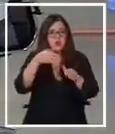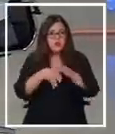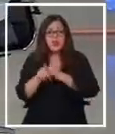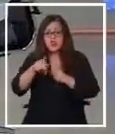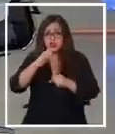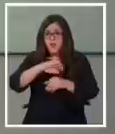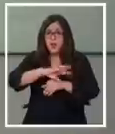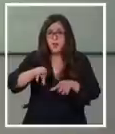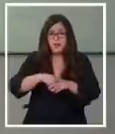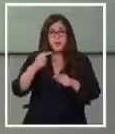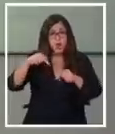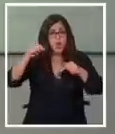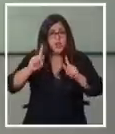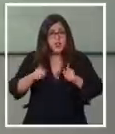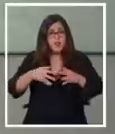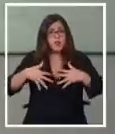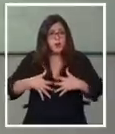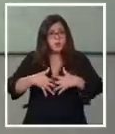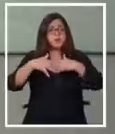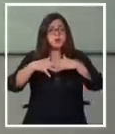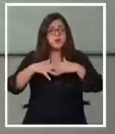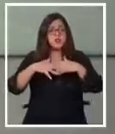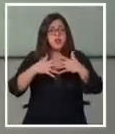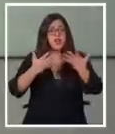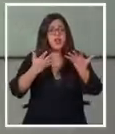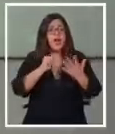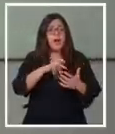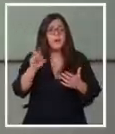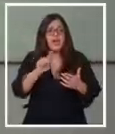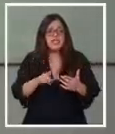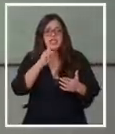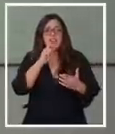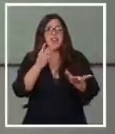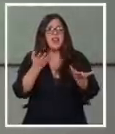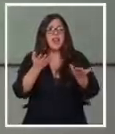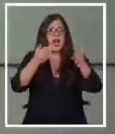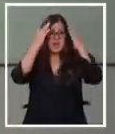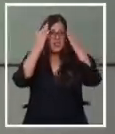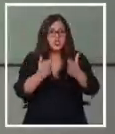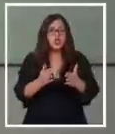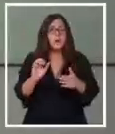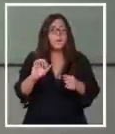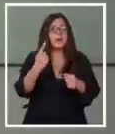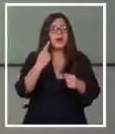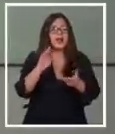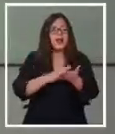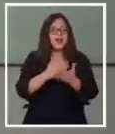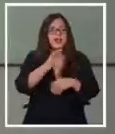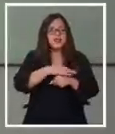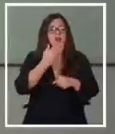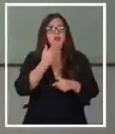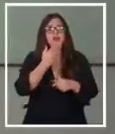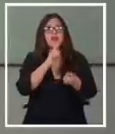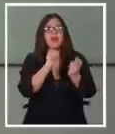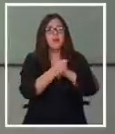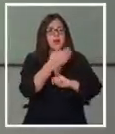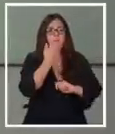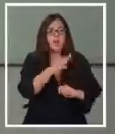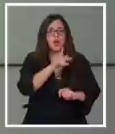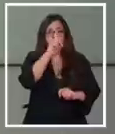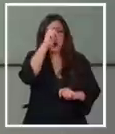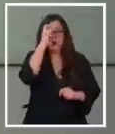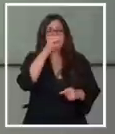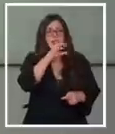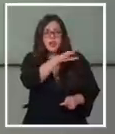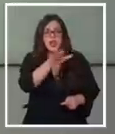de ahora tenemos que fortalecer la ape ese es la atención primaria de salud tenemos que mejorar las postas rurales también tenemos que que